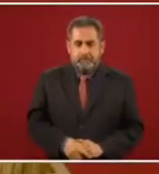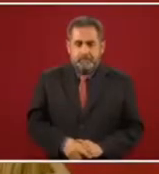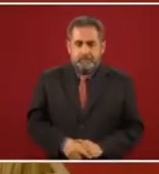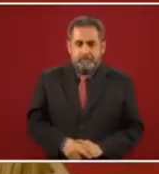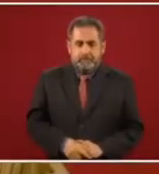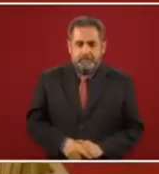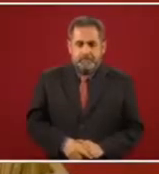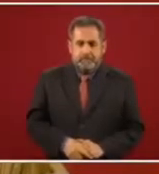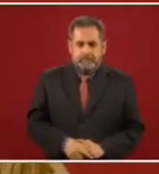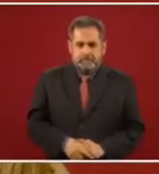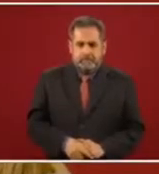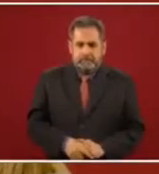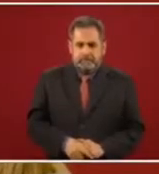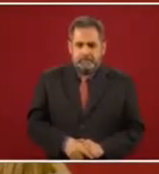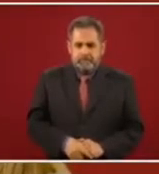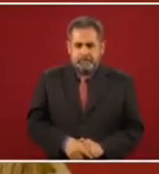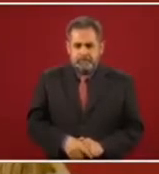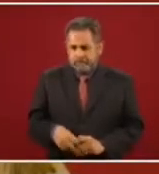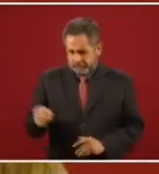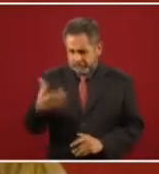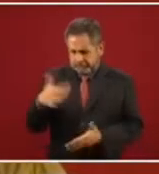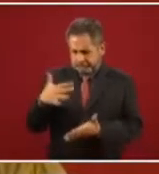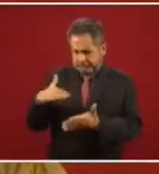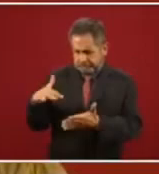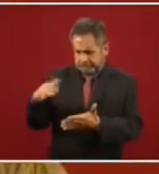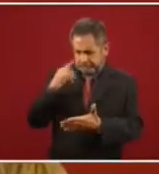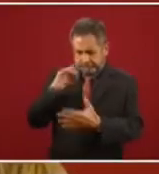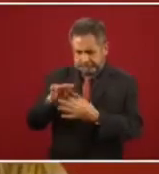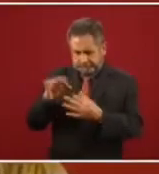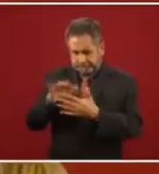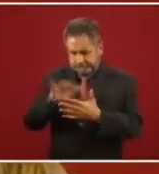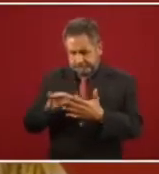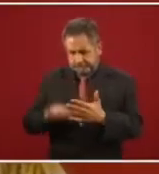A ver, ¿por qué no la lees, la nota?